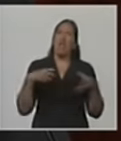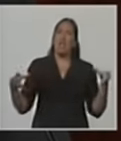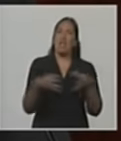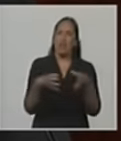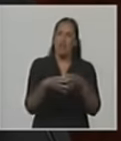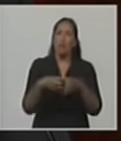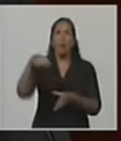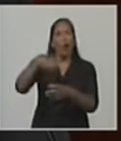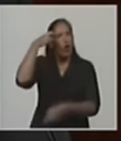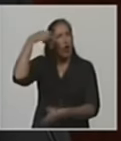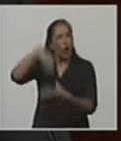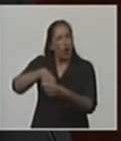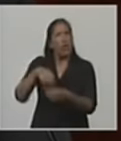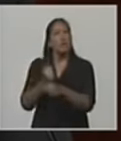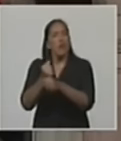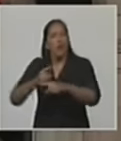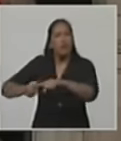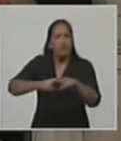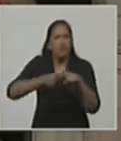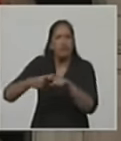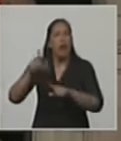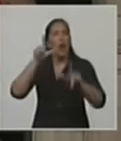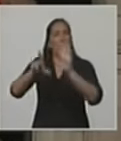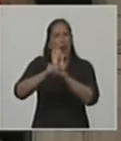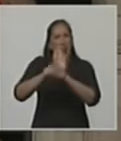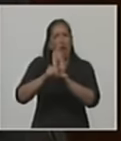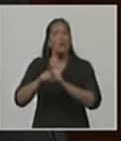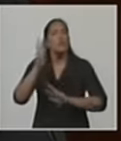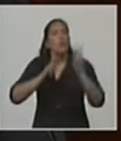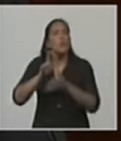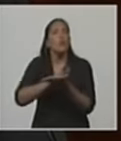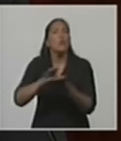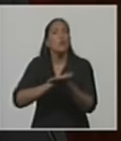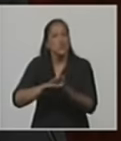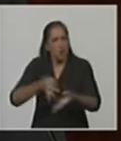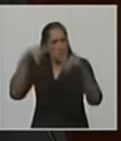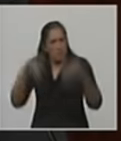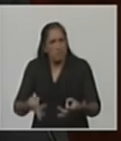discuta las leyes, que busque las mejores soluciones y las mejores medidas para los argentinos.